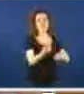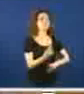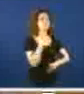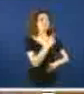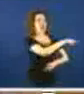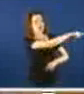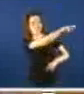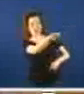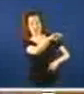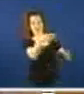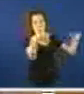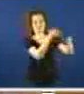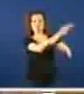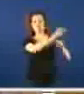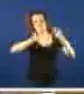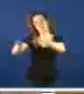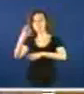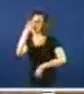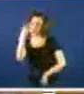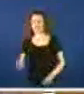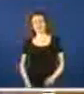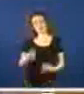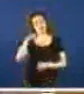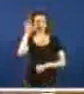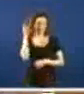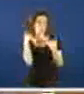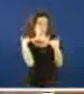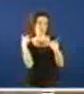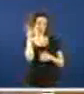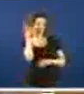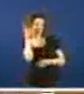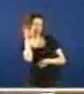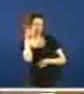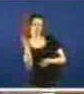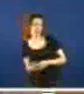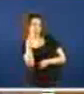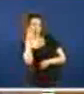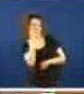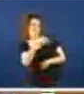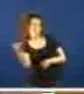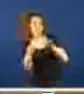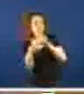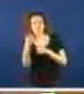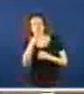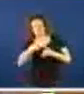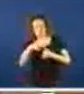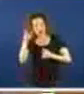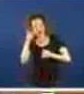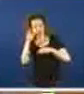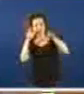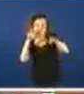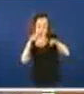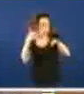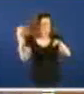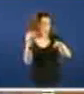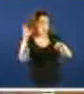algún diputado ou deputada do Grupo Popular. O escoiteu é aquí, polo tanto, intuyo que ele o escoitaría aí no meu. Eu non oigo eso. Eu non oigo, é unha lástima que non oira e que